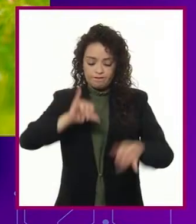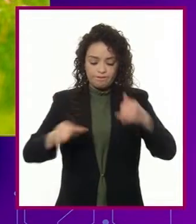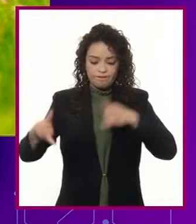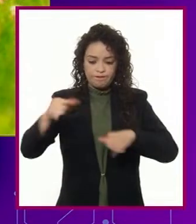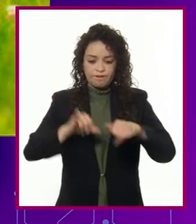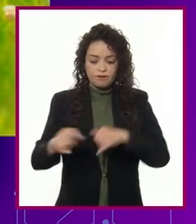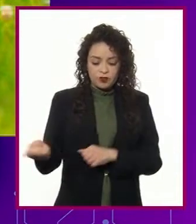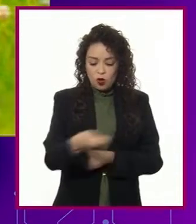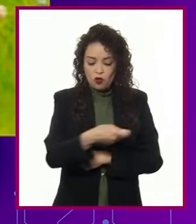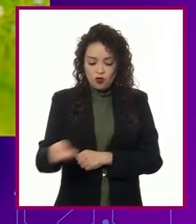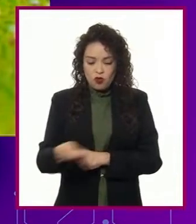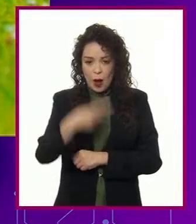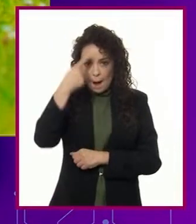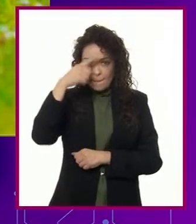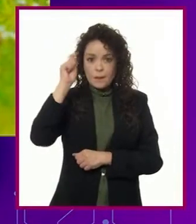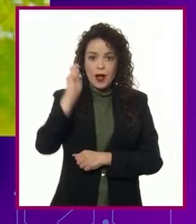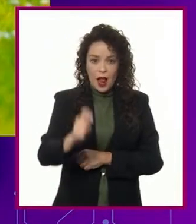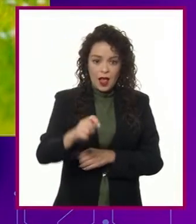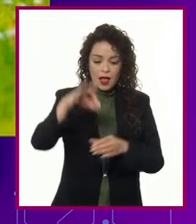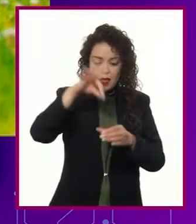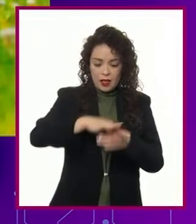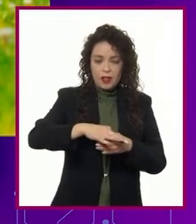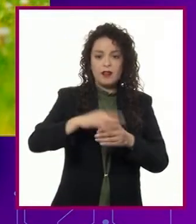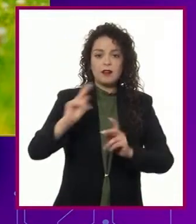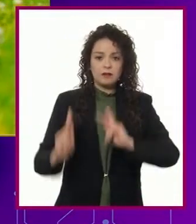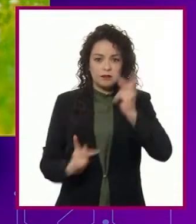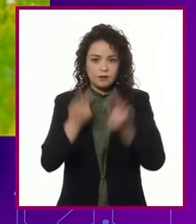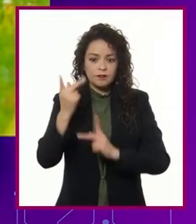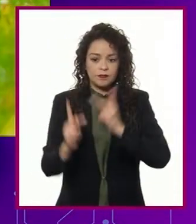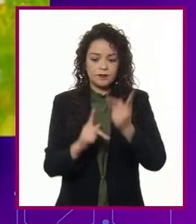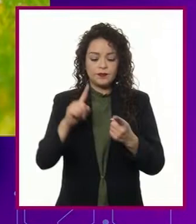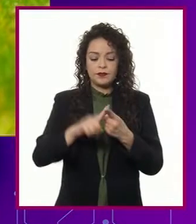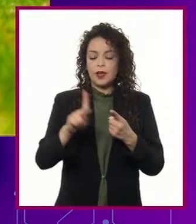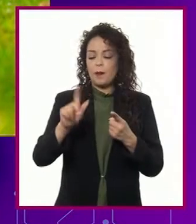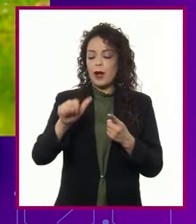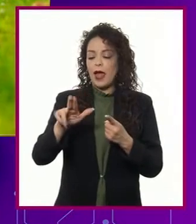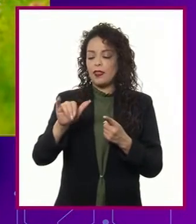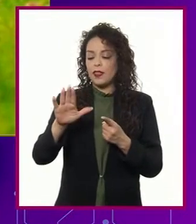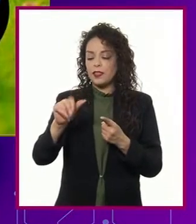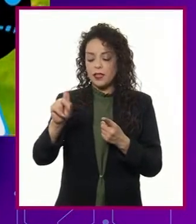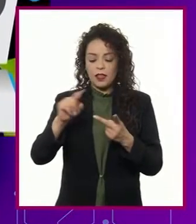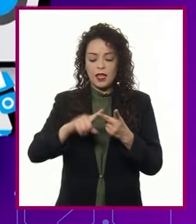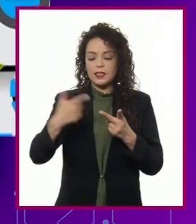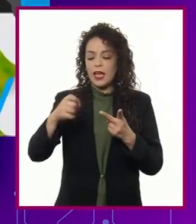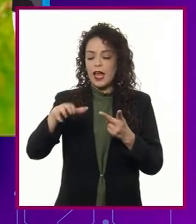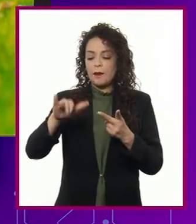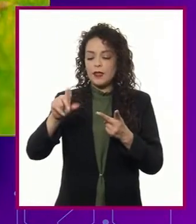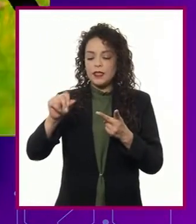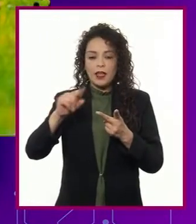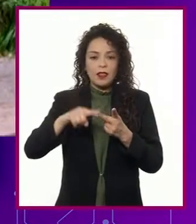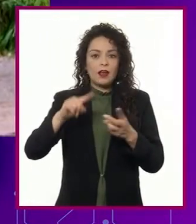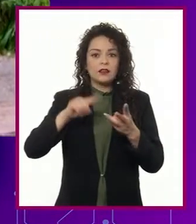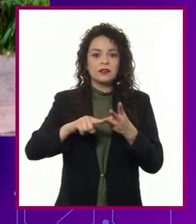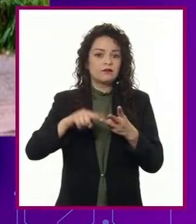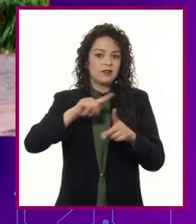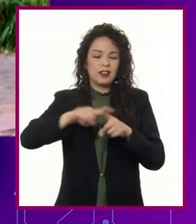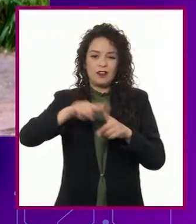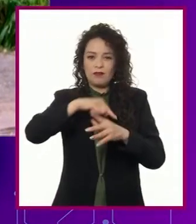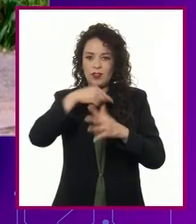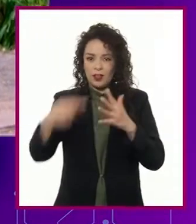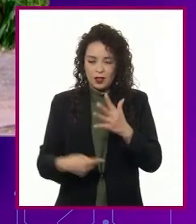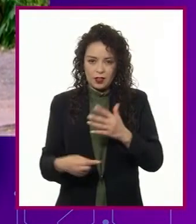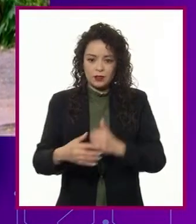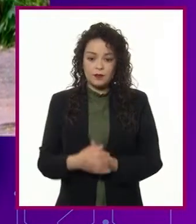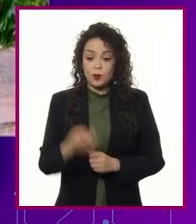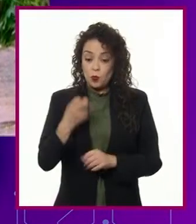las plantaciones, como insecticidas, herbicidas, fungicidas y vitaminas que se le agregan al campo. Por eso